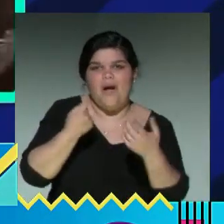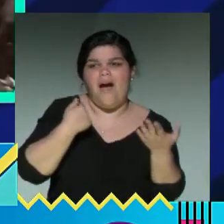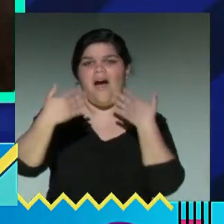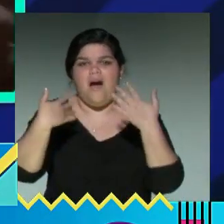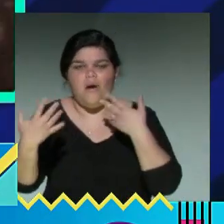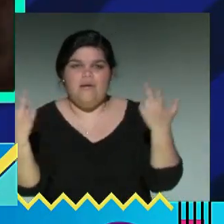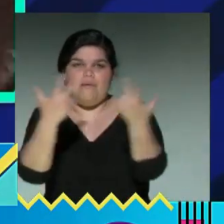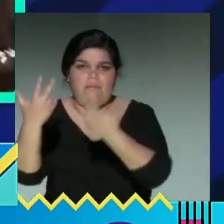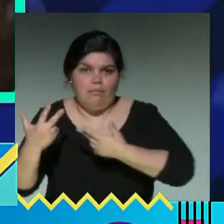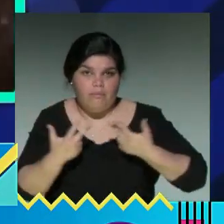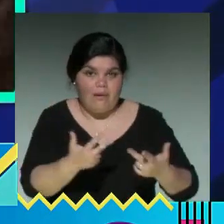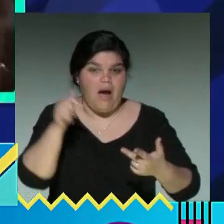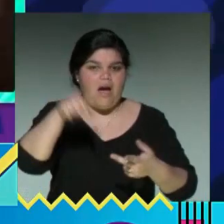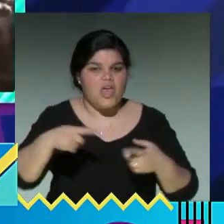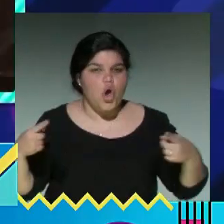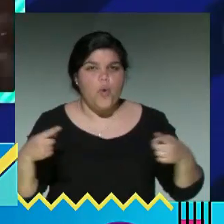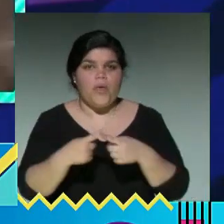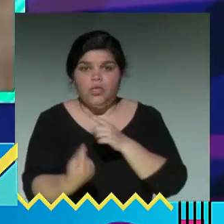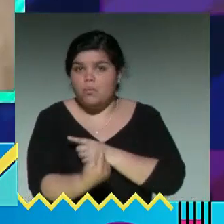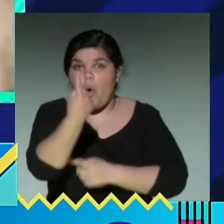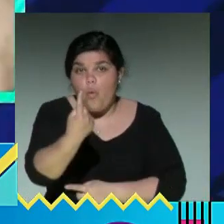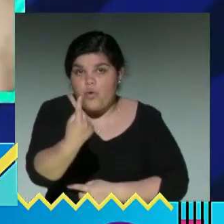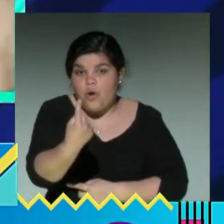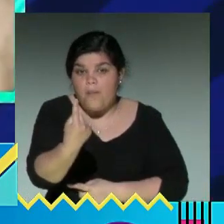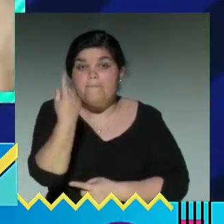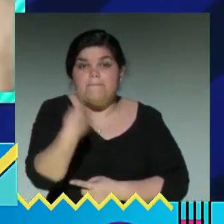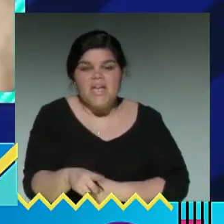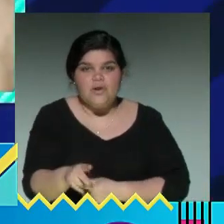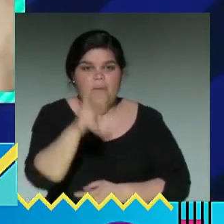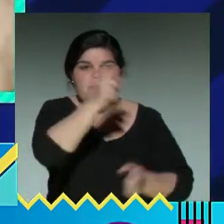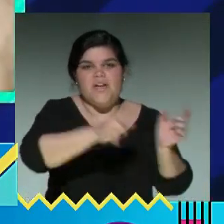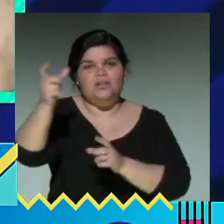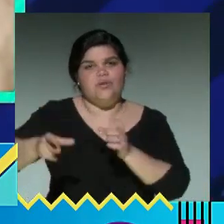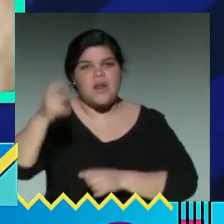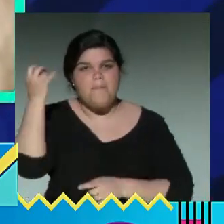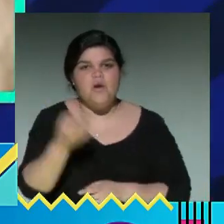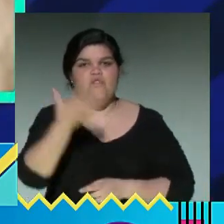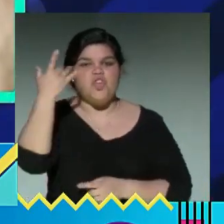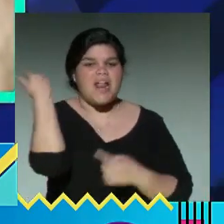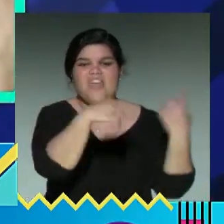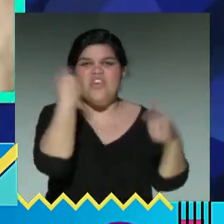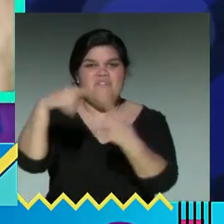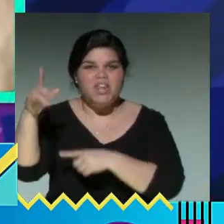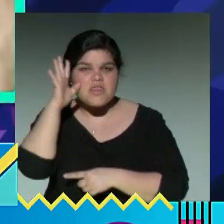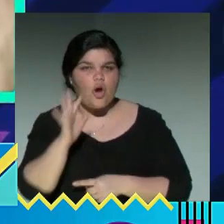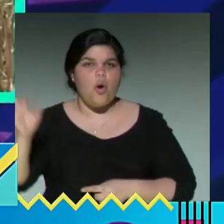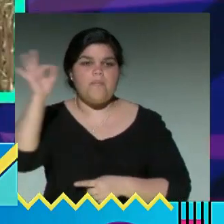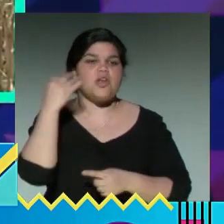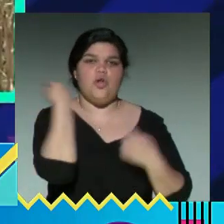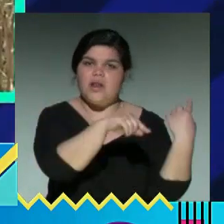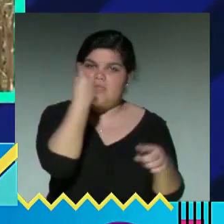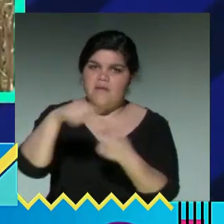disciplinas, donde el objeto es el mismo, pero nos enriquecemos frente a esa complejidad que no puede tener una